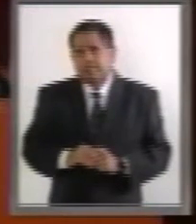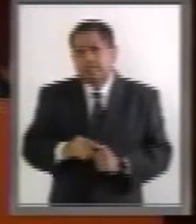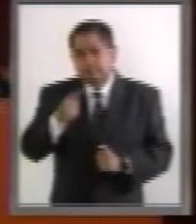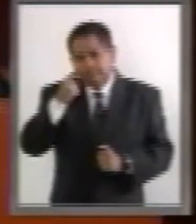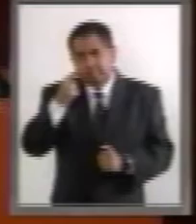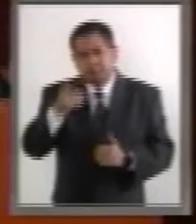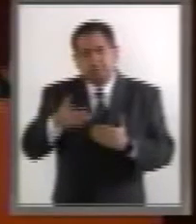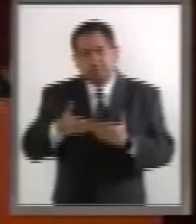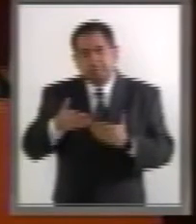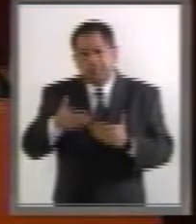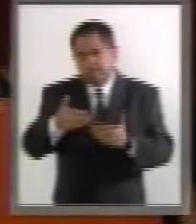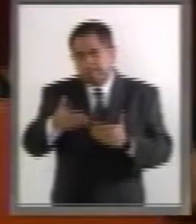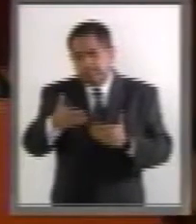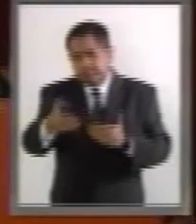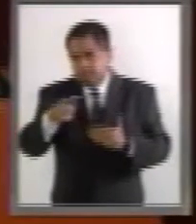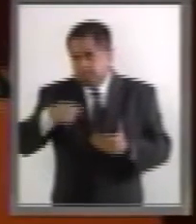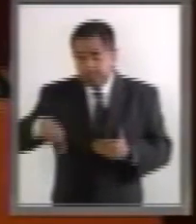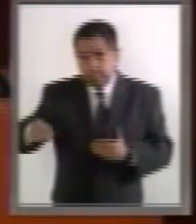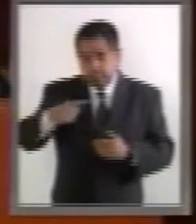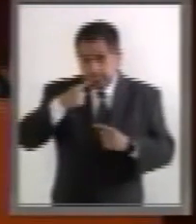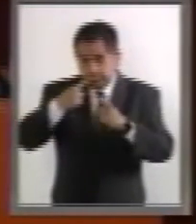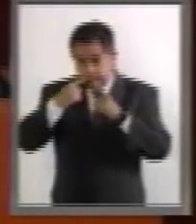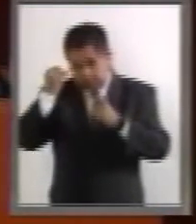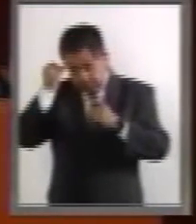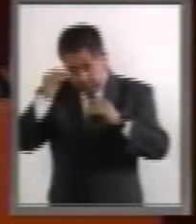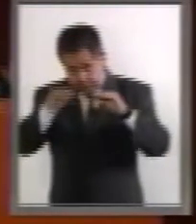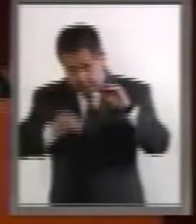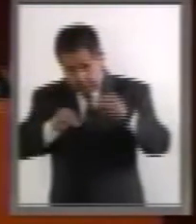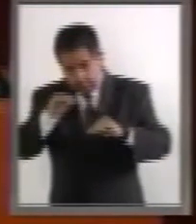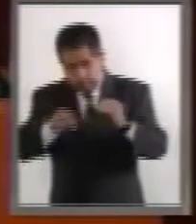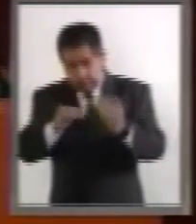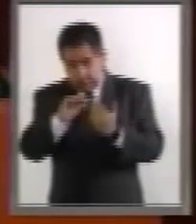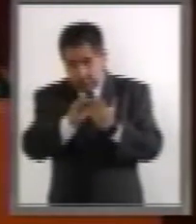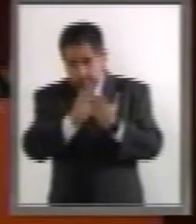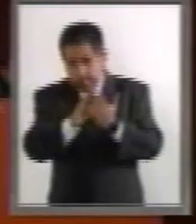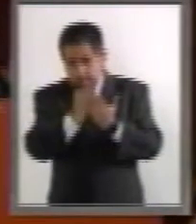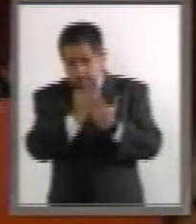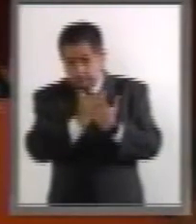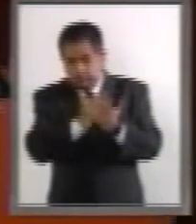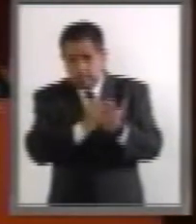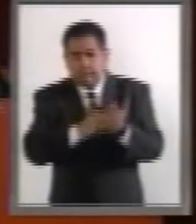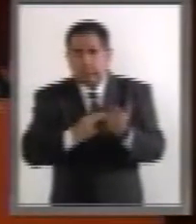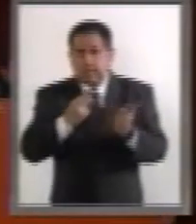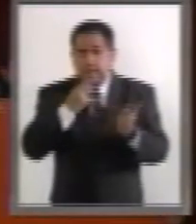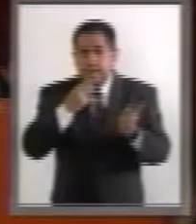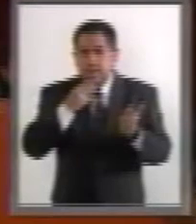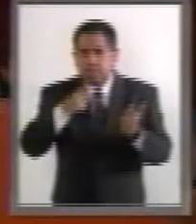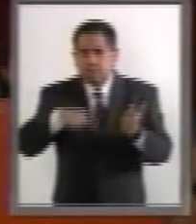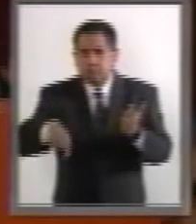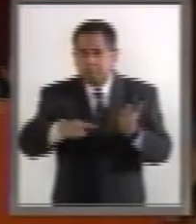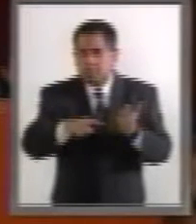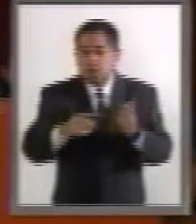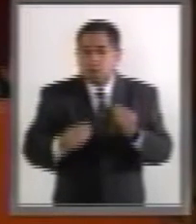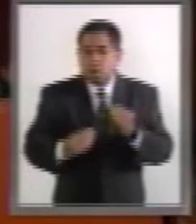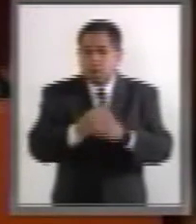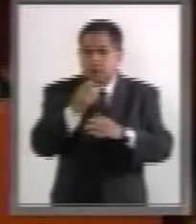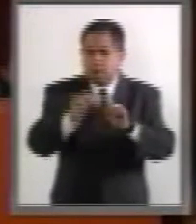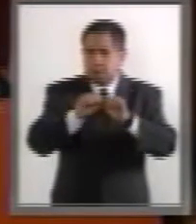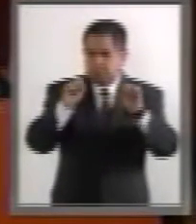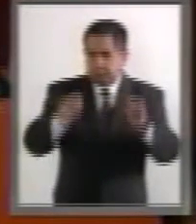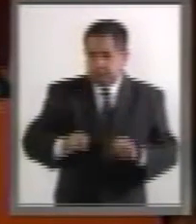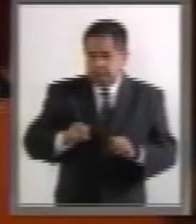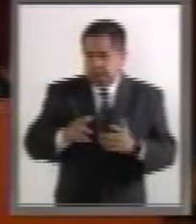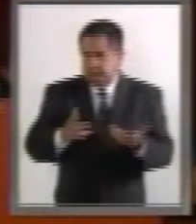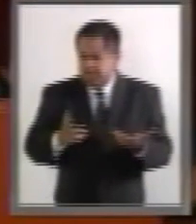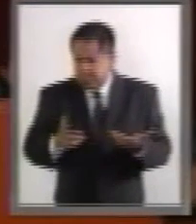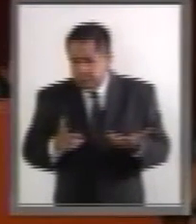que lo que se vaya construyendo vaya garantizando que este nuevo sistema cumpla